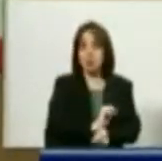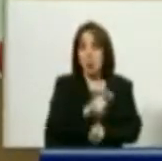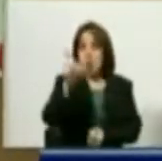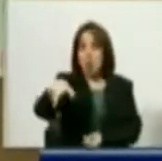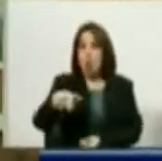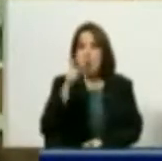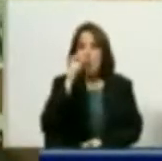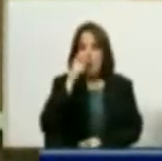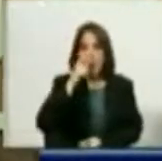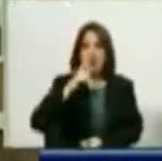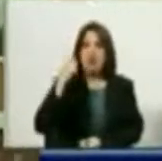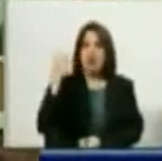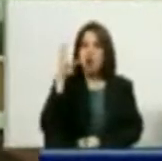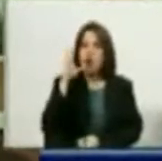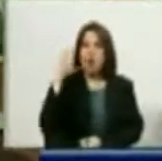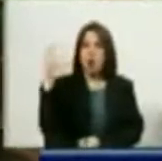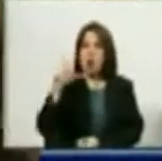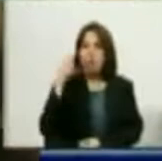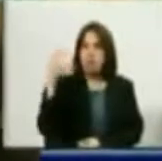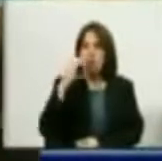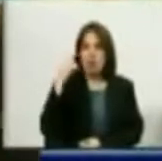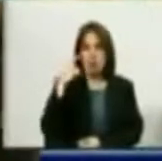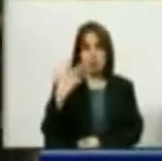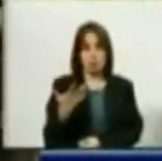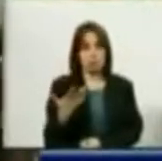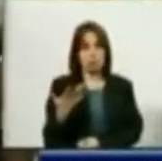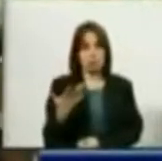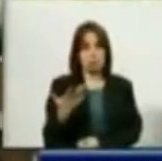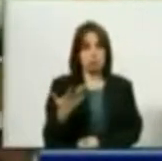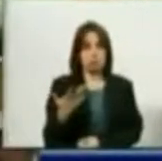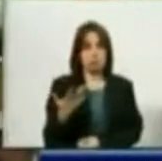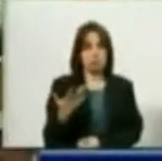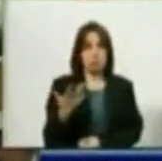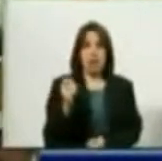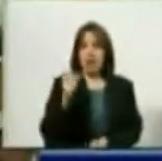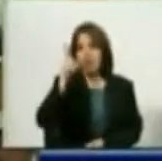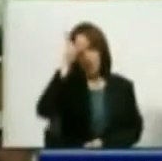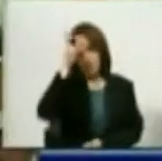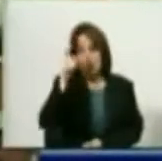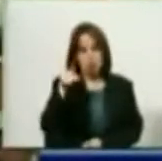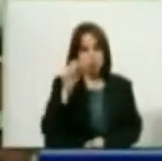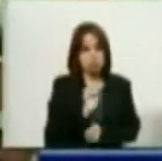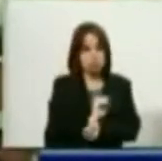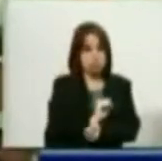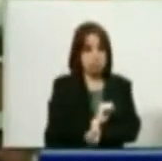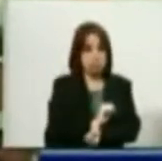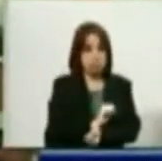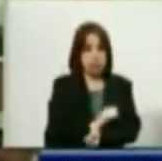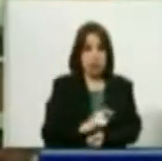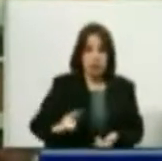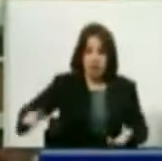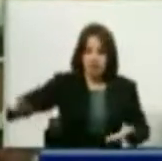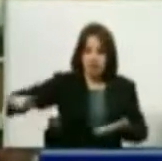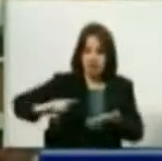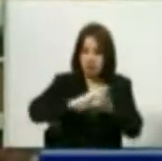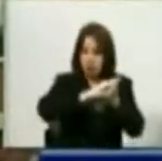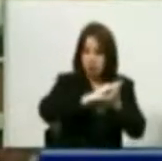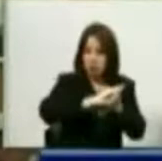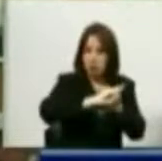Mira cómo se le ha dado duro a las pistas